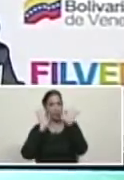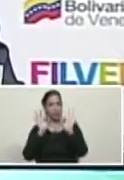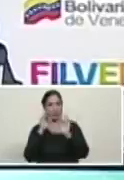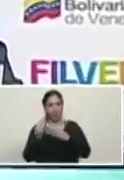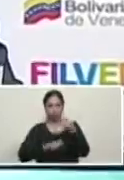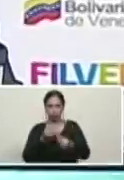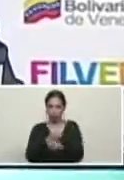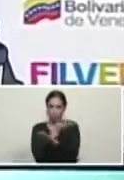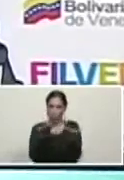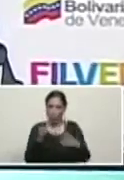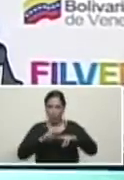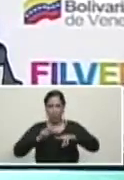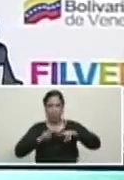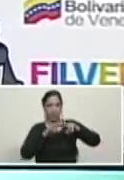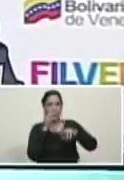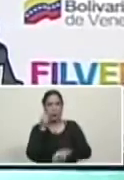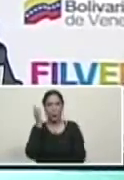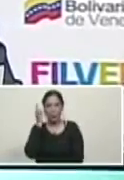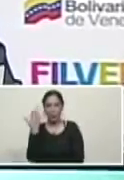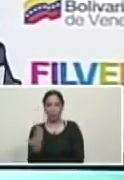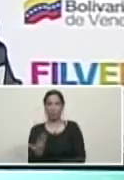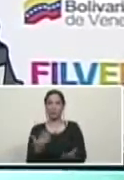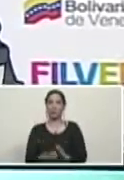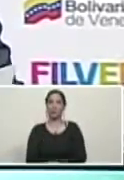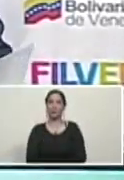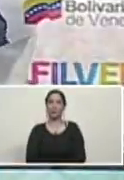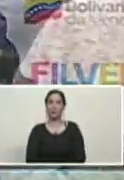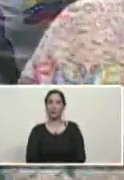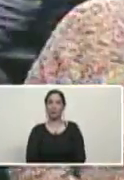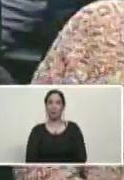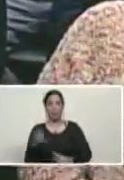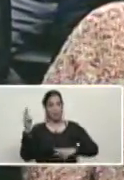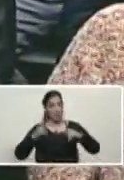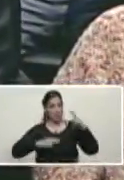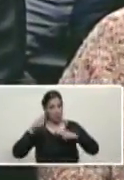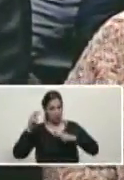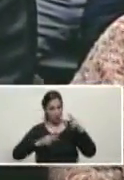para ustedes. Niños y niñas, habrá exposiciones,